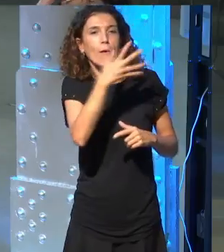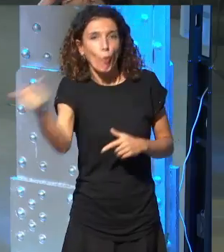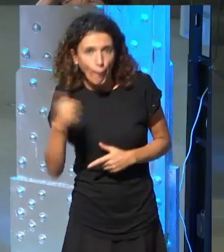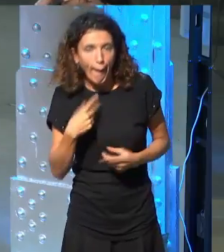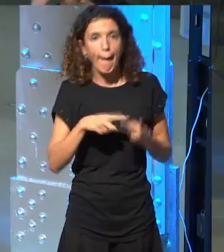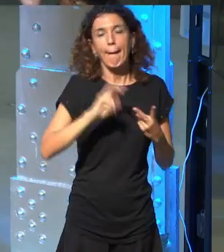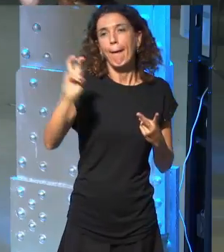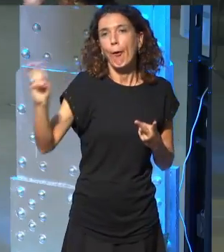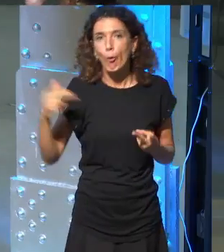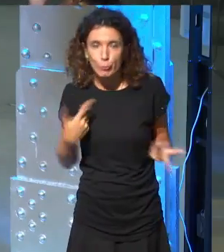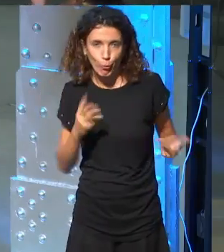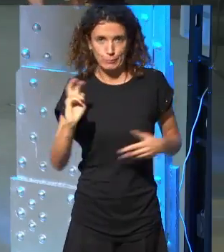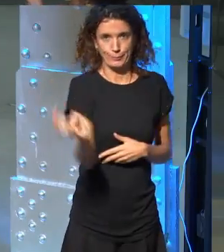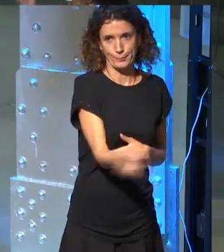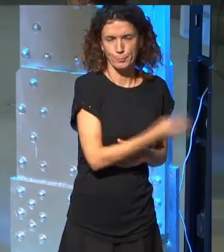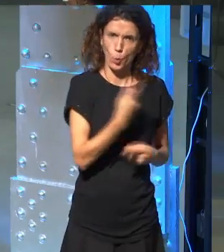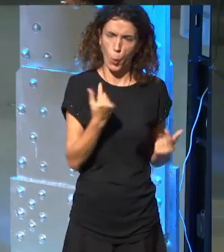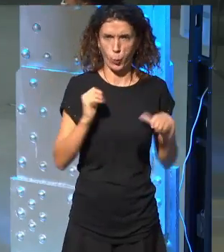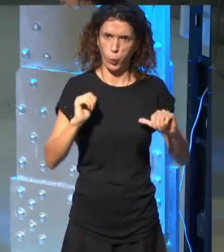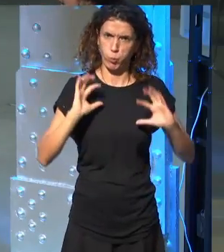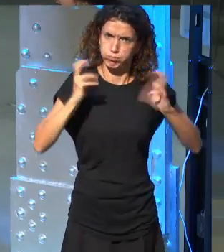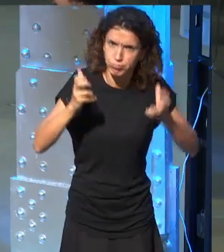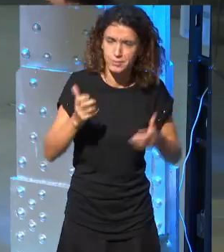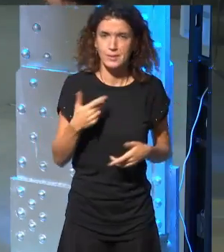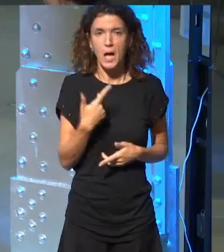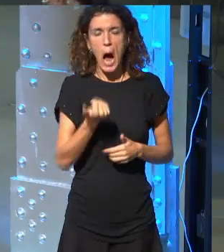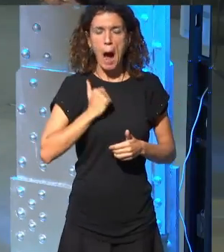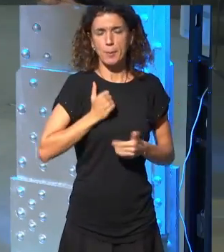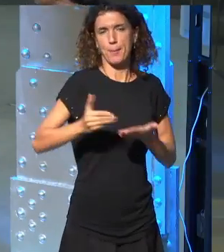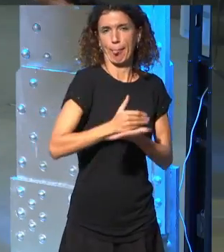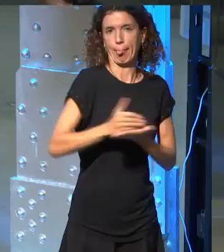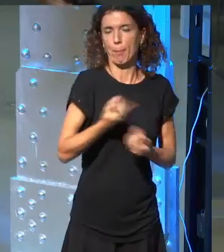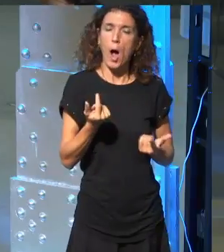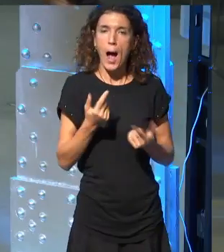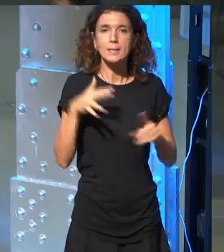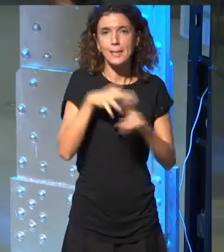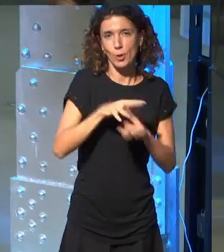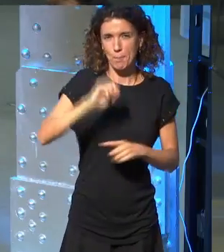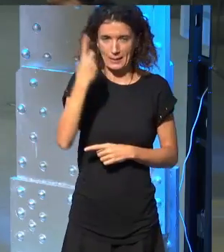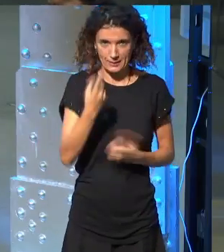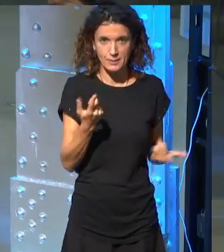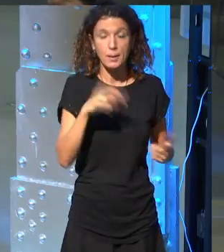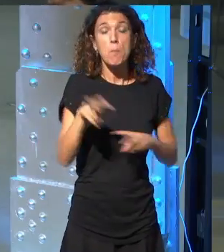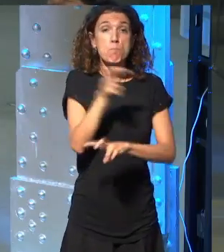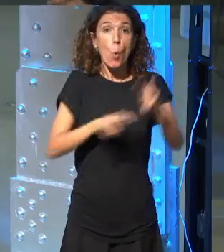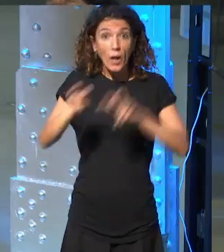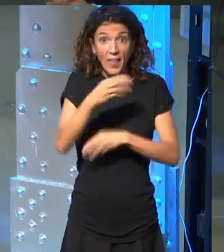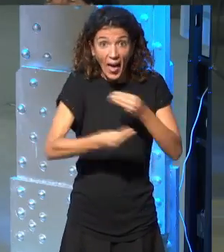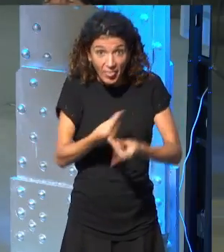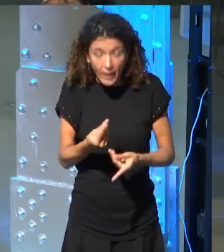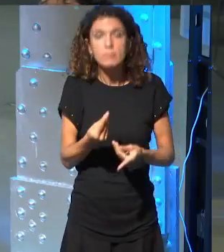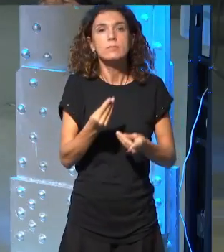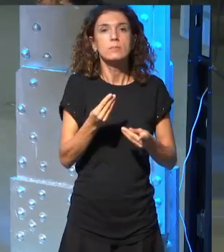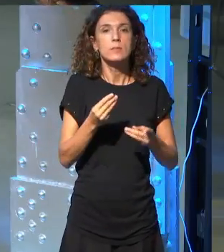El otro no es el verdadero Manuel. Está con rencor real, en verdad. Se ha aprovechado para ganar seguidores. Sí. Y de hecho, bueno, si haces búsquedas... 1.300. Bueno, y